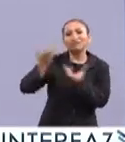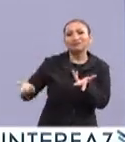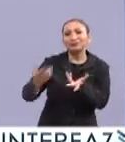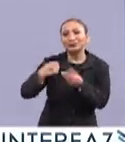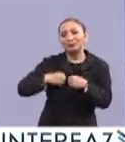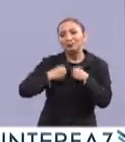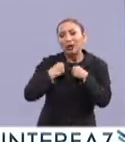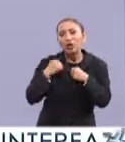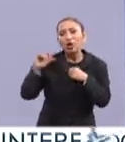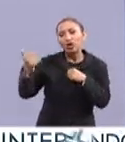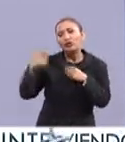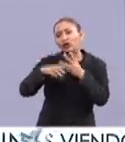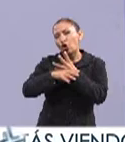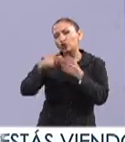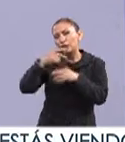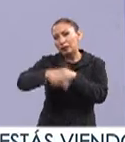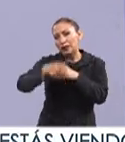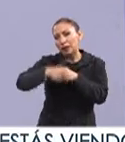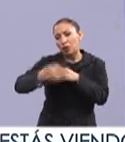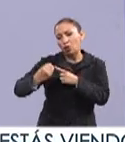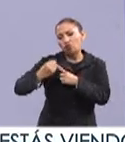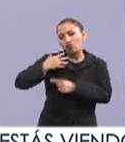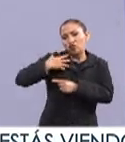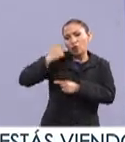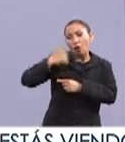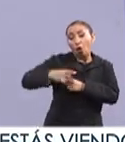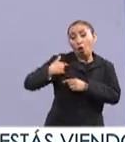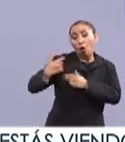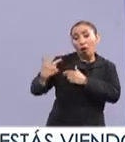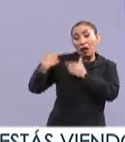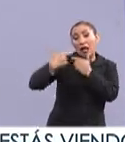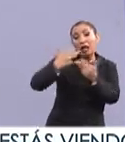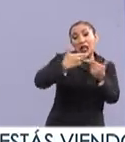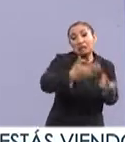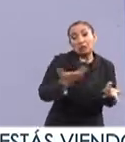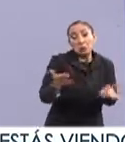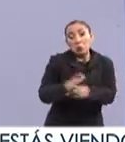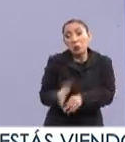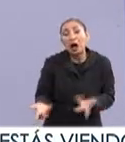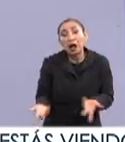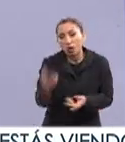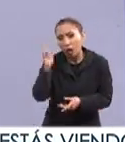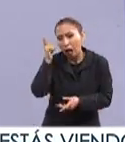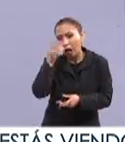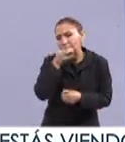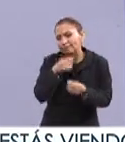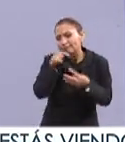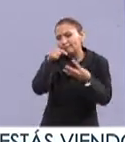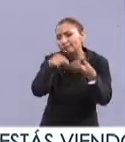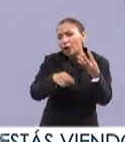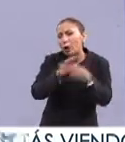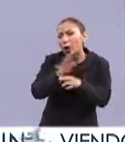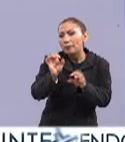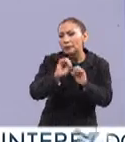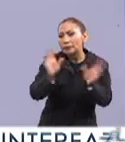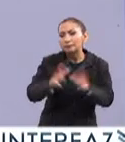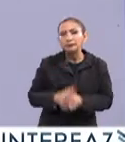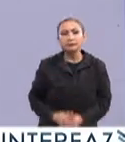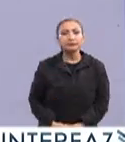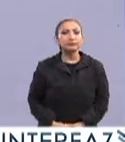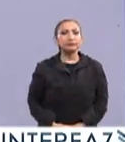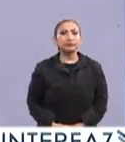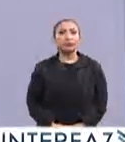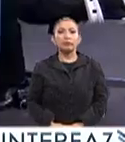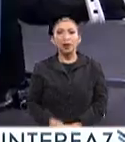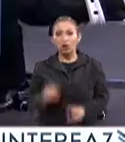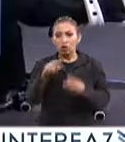o otro tipo de factores de riesgo, predisposición genética, etcétera. Ojalá nos pudieras especificar un poco más de este tema.